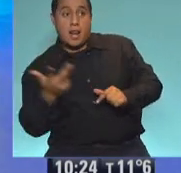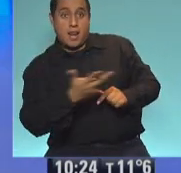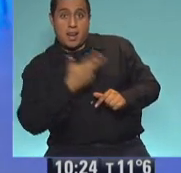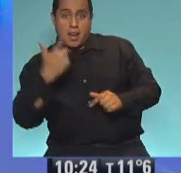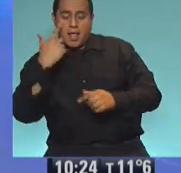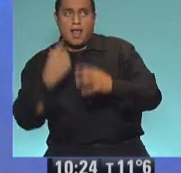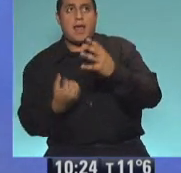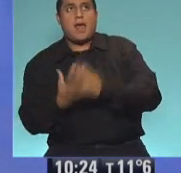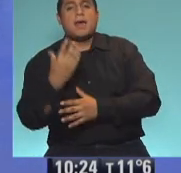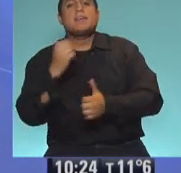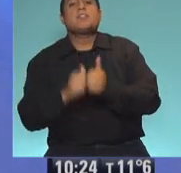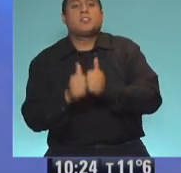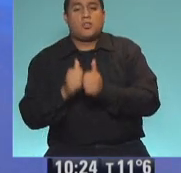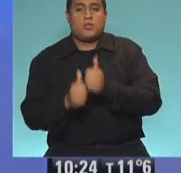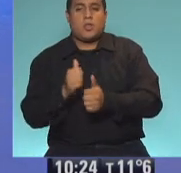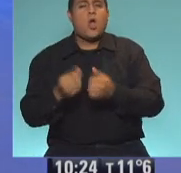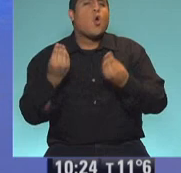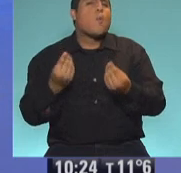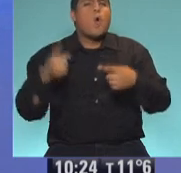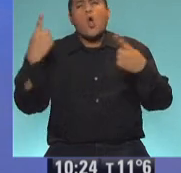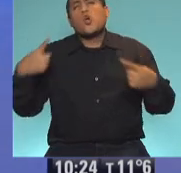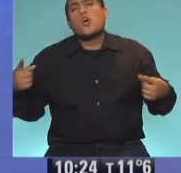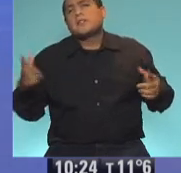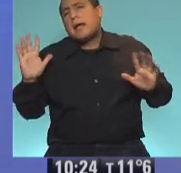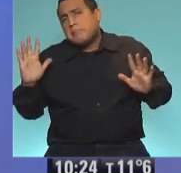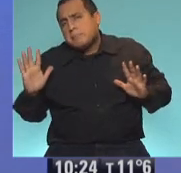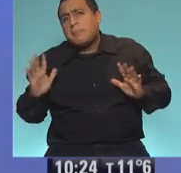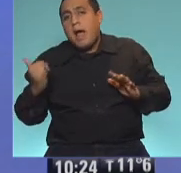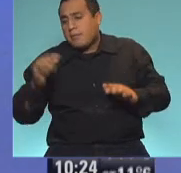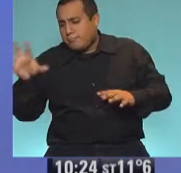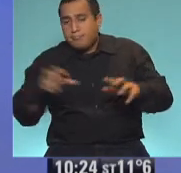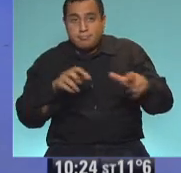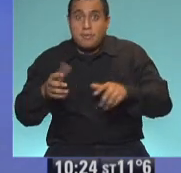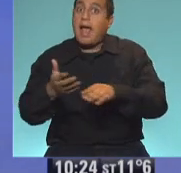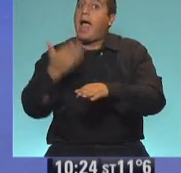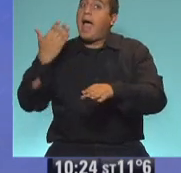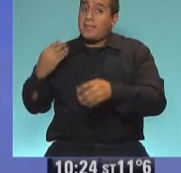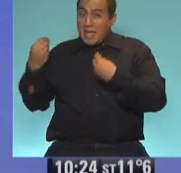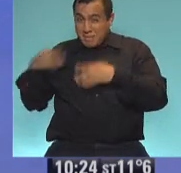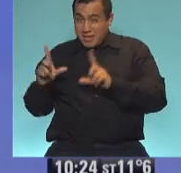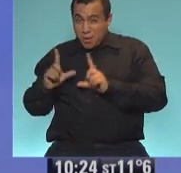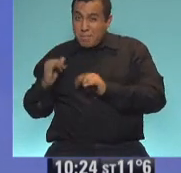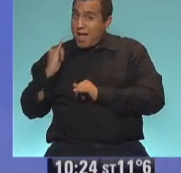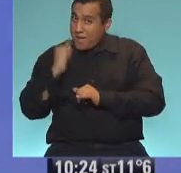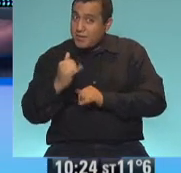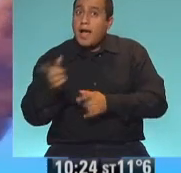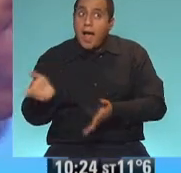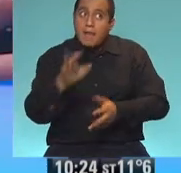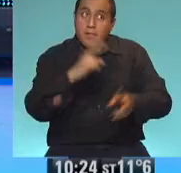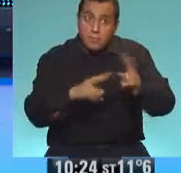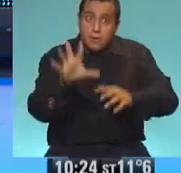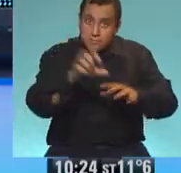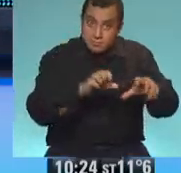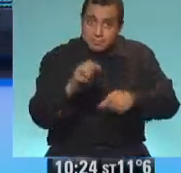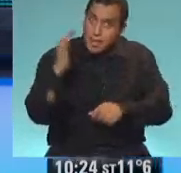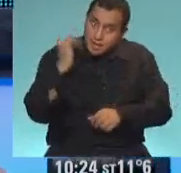propia historia con algunos elementos, algunos objetos que encontramos por ahí? ¿Eso que habíamos pedido al principio? Exacto, que esas habíamos pedido. Esas cosas que